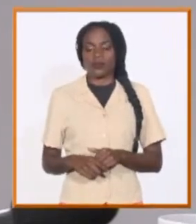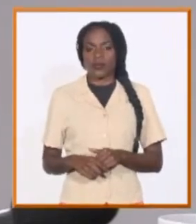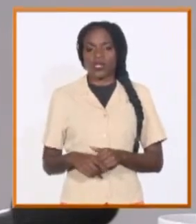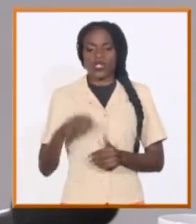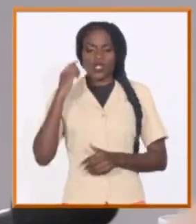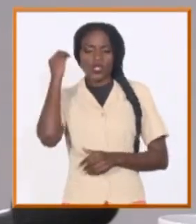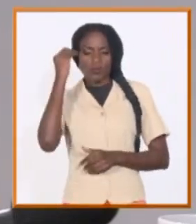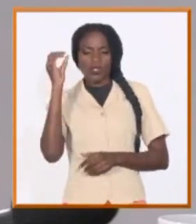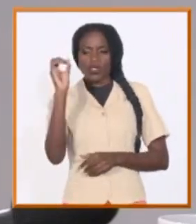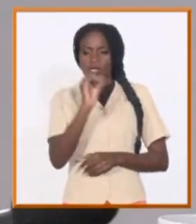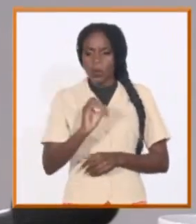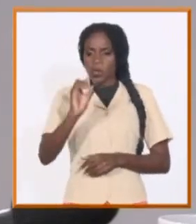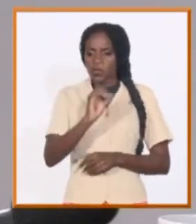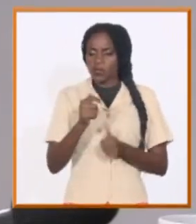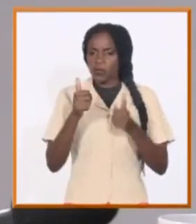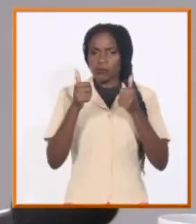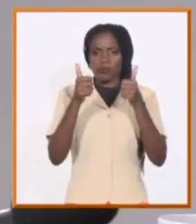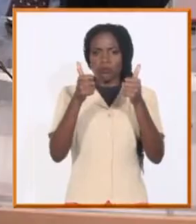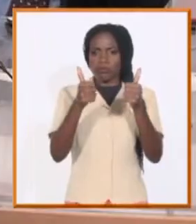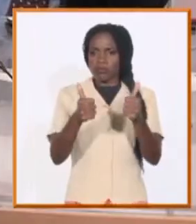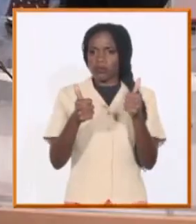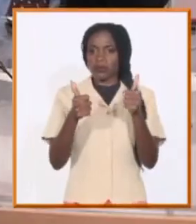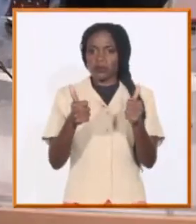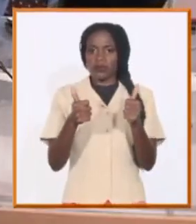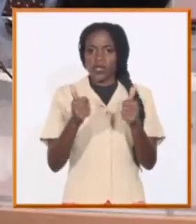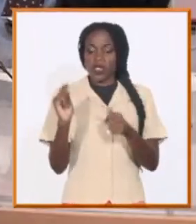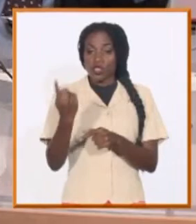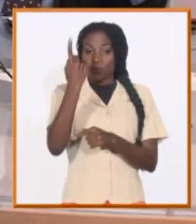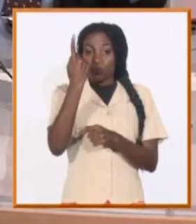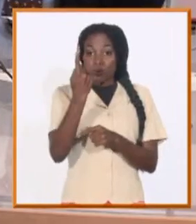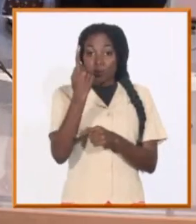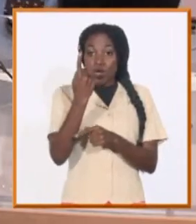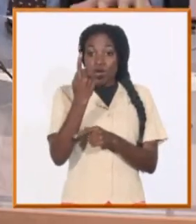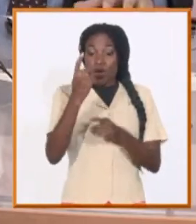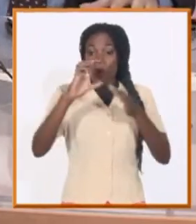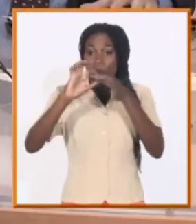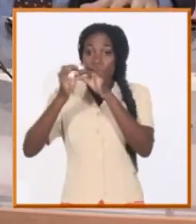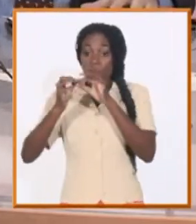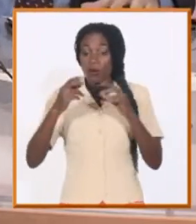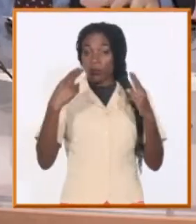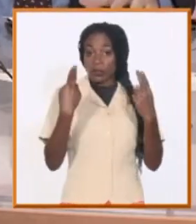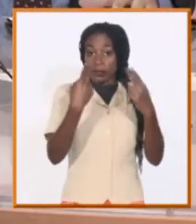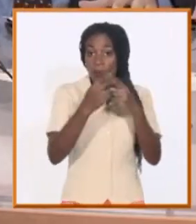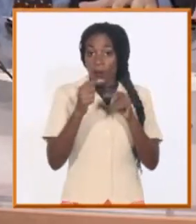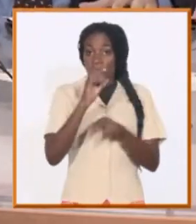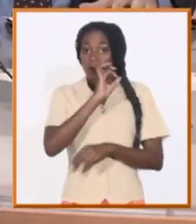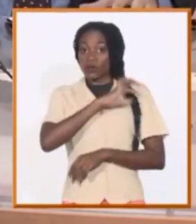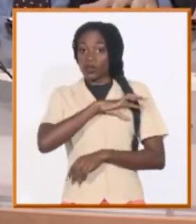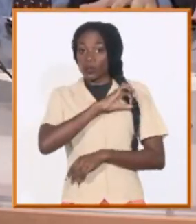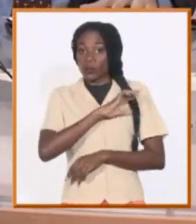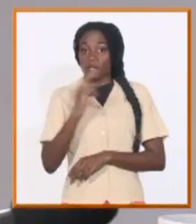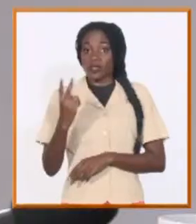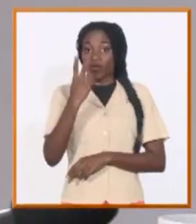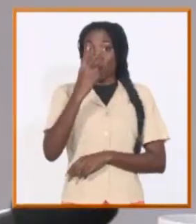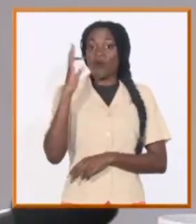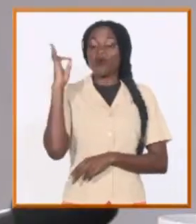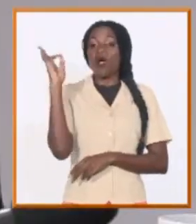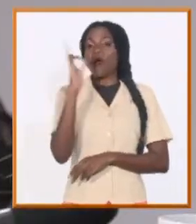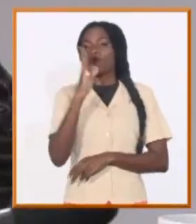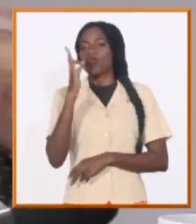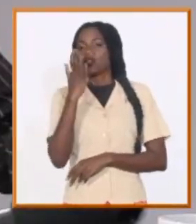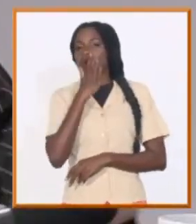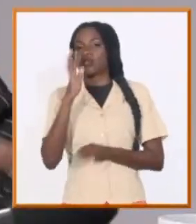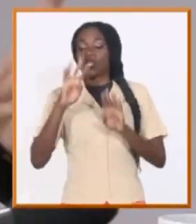todo fue muy caluroso. Para ellos fue un desafío, ¿no?, los primeros Juegos Panamericanos para Chile, era un orgullo también, ¿no? Y es la segunda fiesta multideportiva